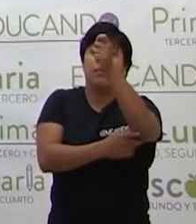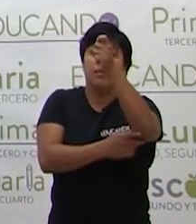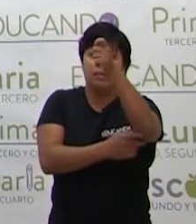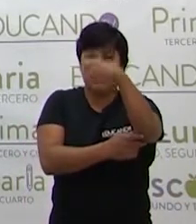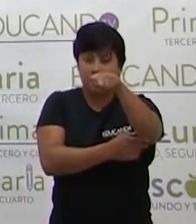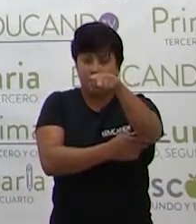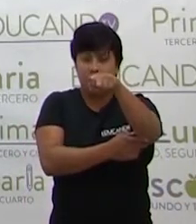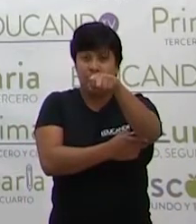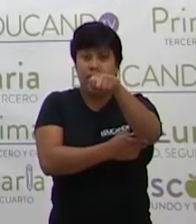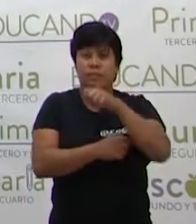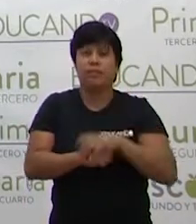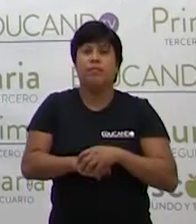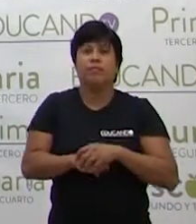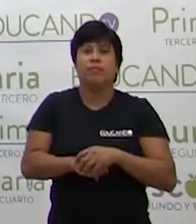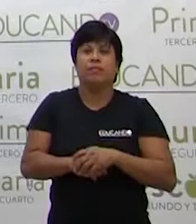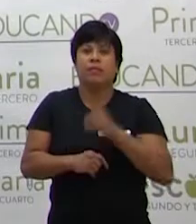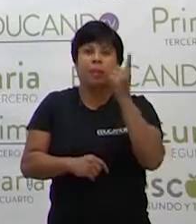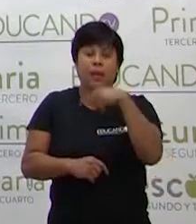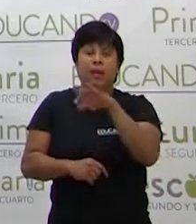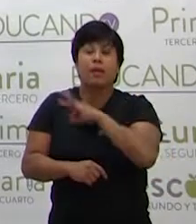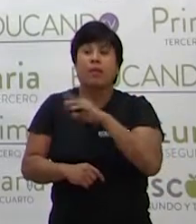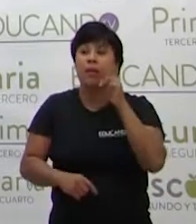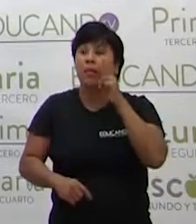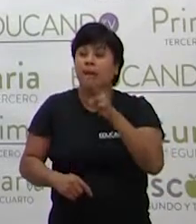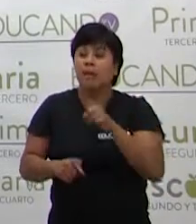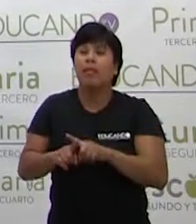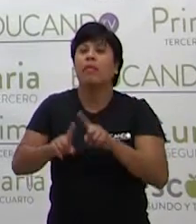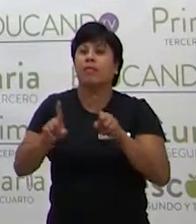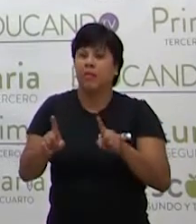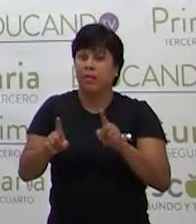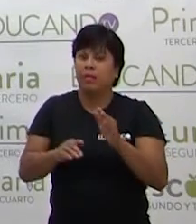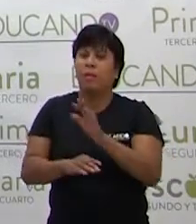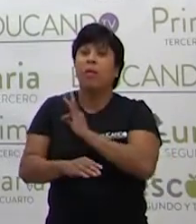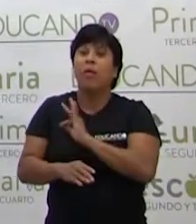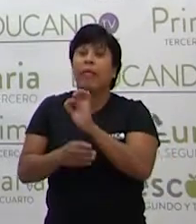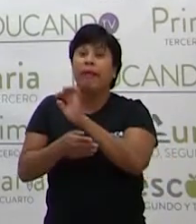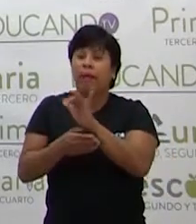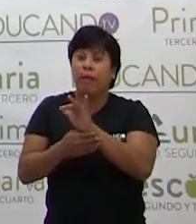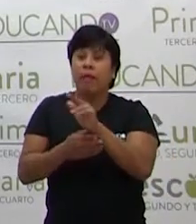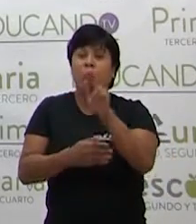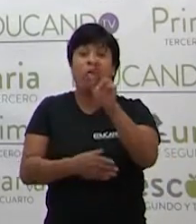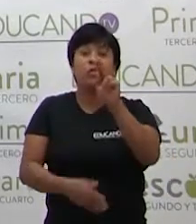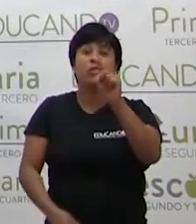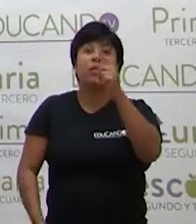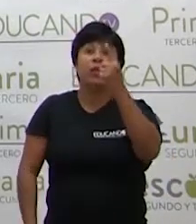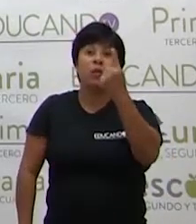una coma para que lo podamos leer. Entonces sería